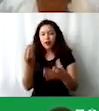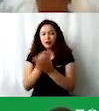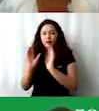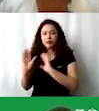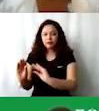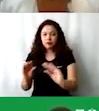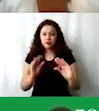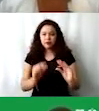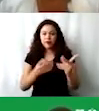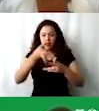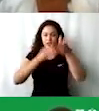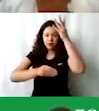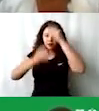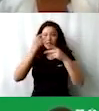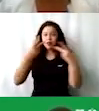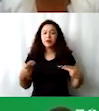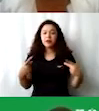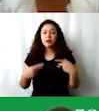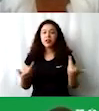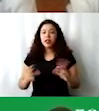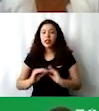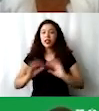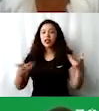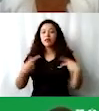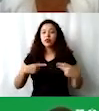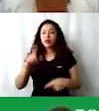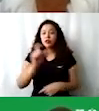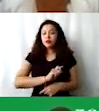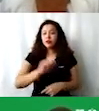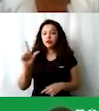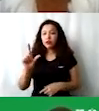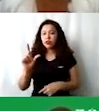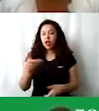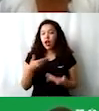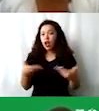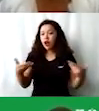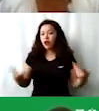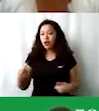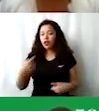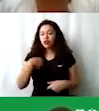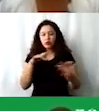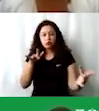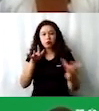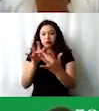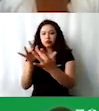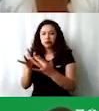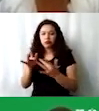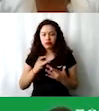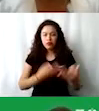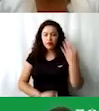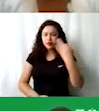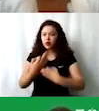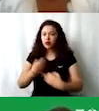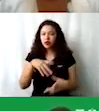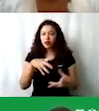con las personas y, por supuesto, profesionales que en este momento yo me estoy vinculando con todos y cada uno de